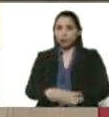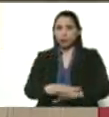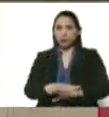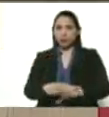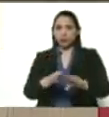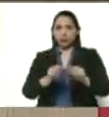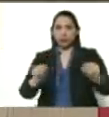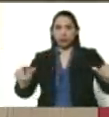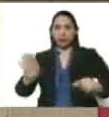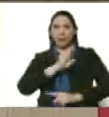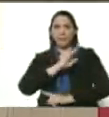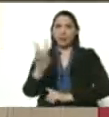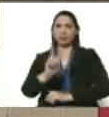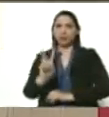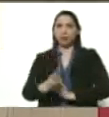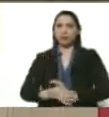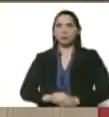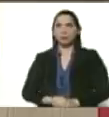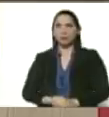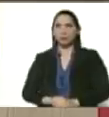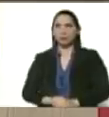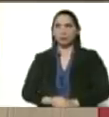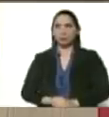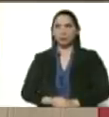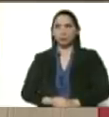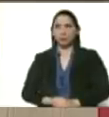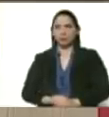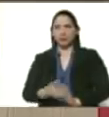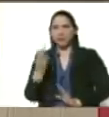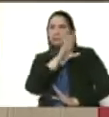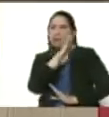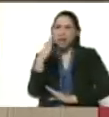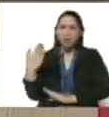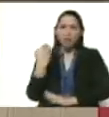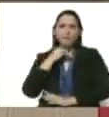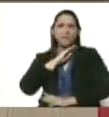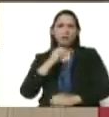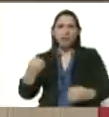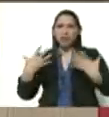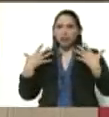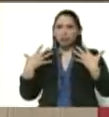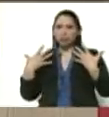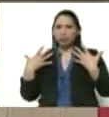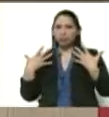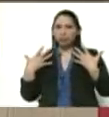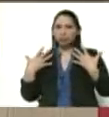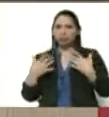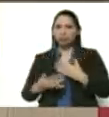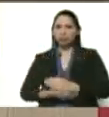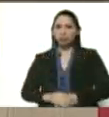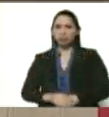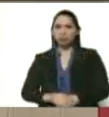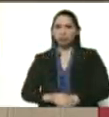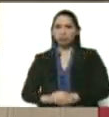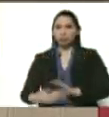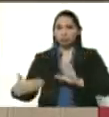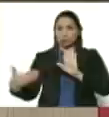territorial de Venezuela. En medio de esta pandemia que